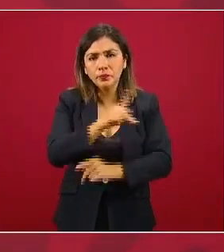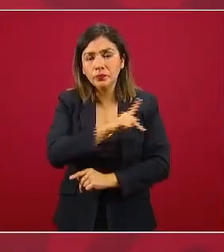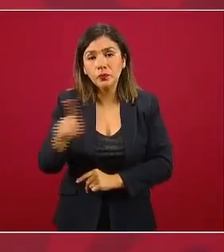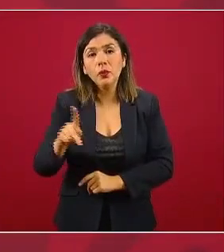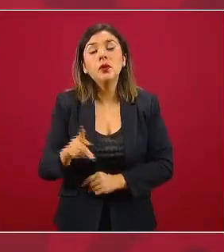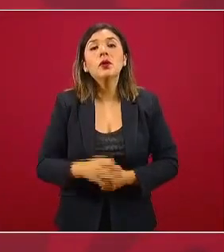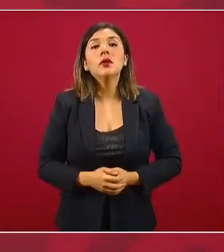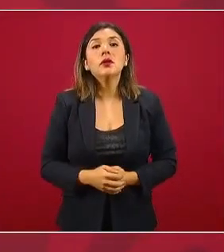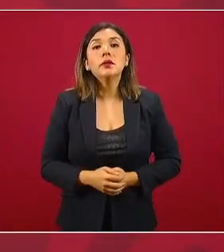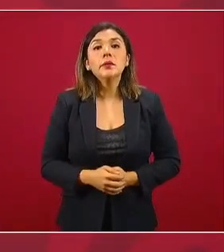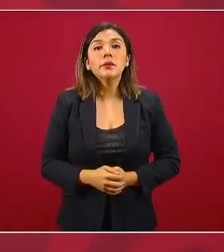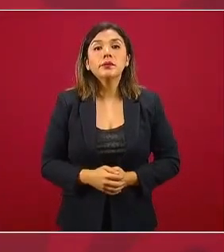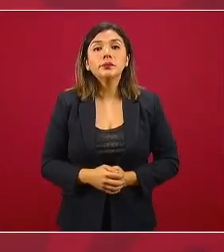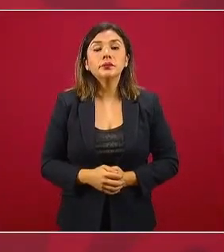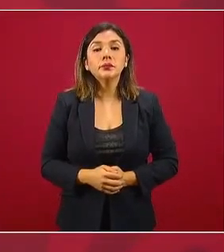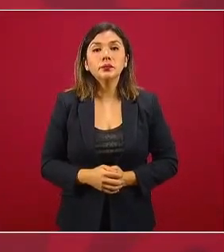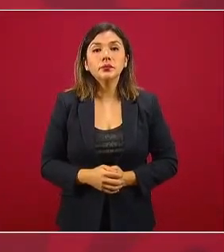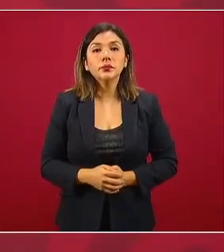Solo en